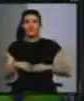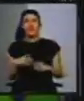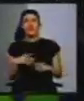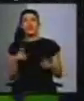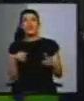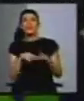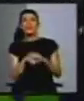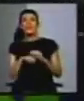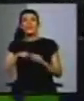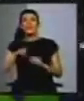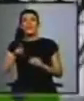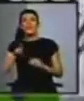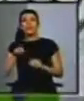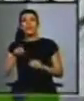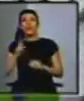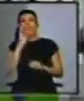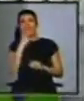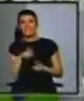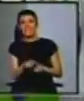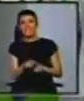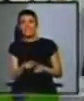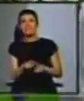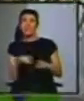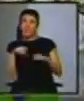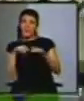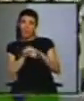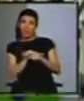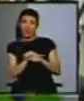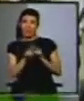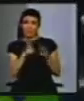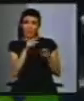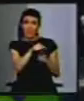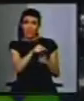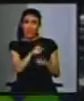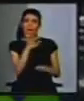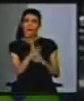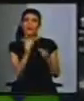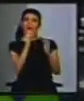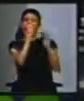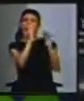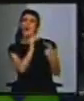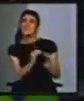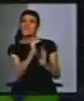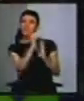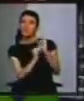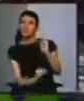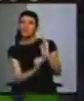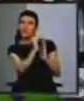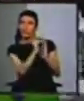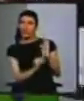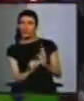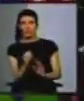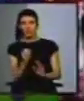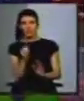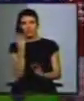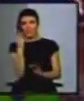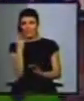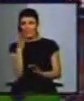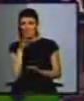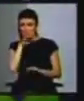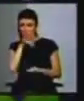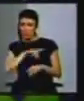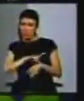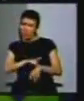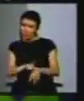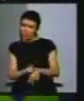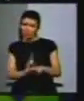Metrogas mantiene en el sector de Metro Salvador, donde se instala un ascensor. La emergencia se prolongó por largos 35 minutos, tras lo